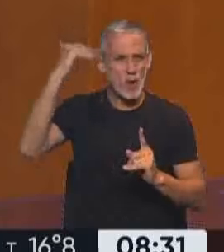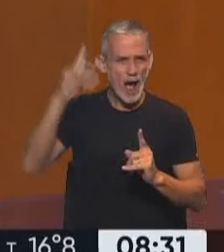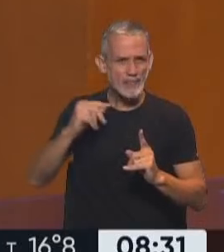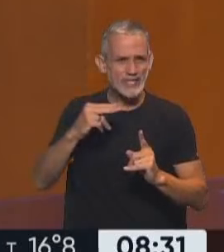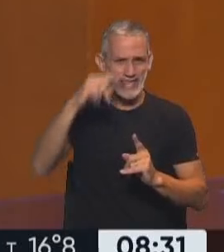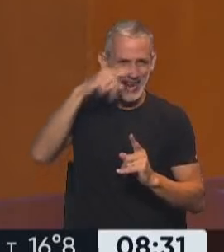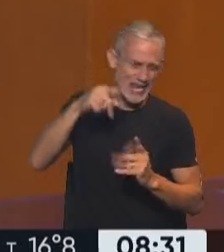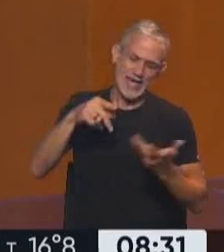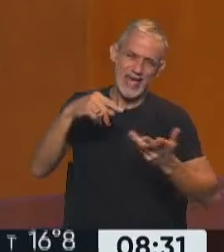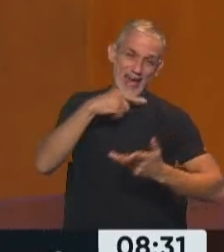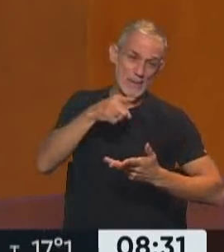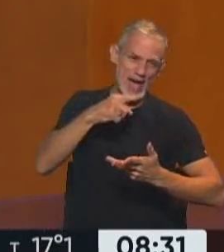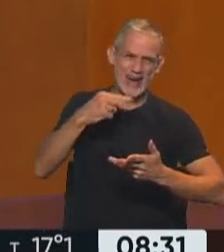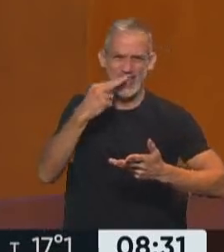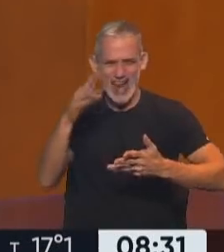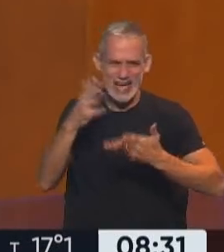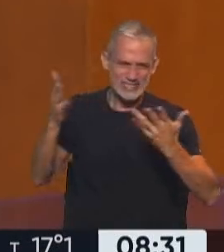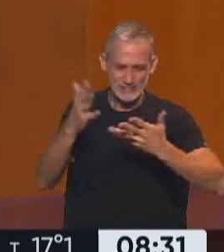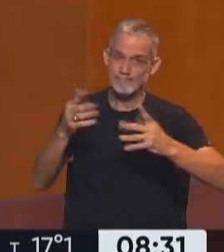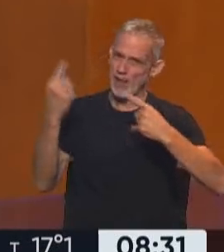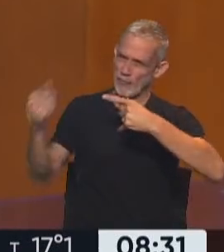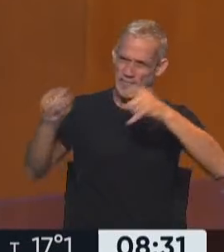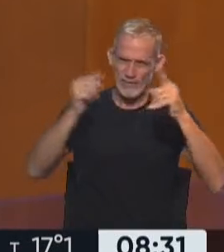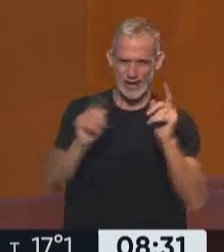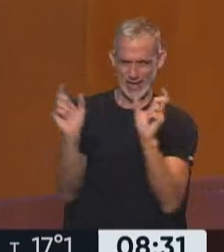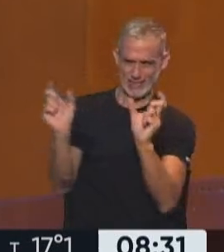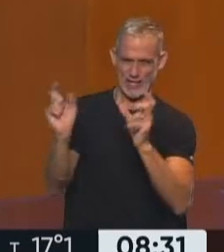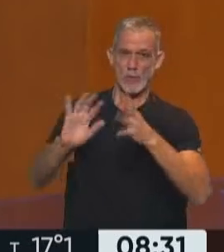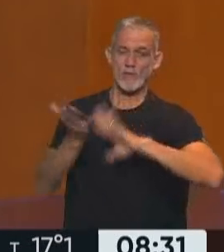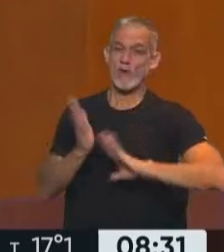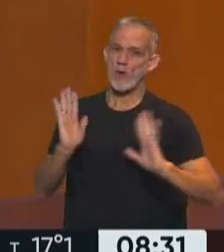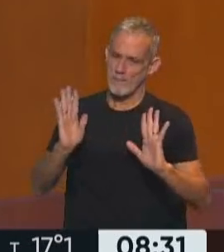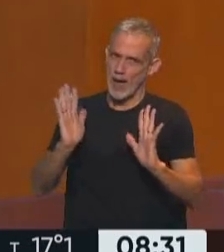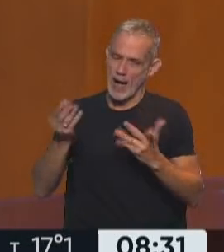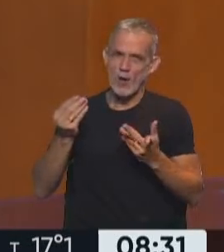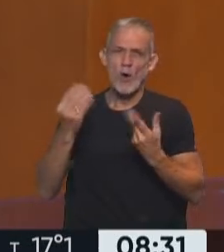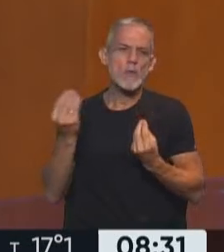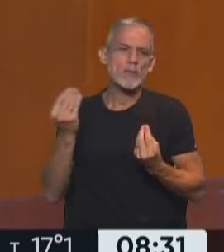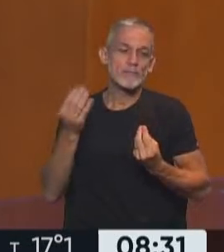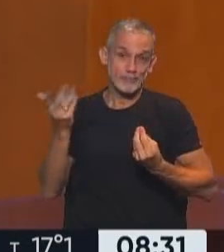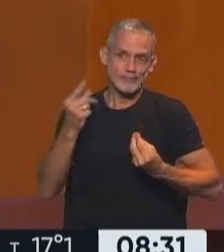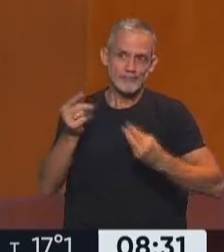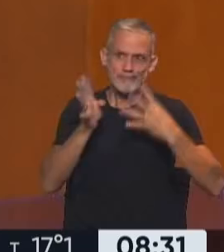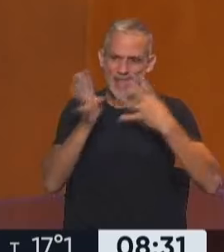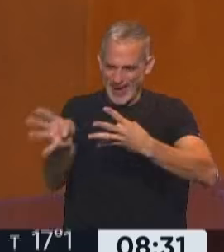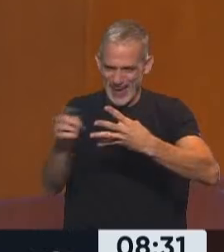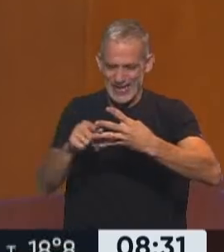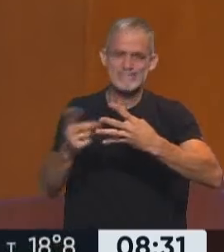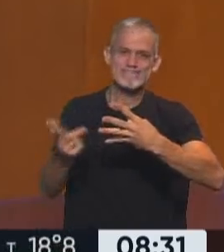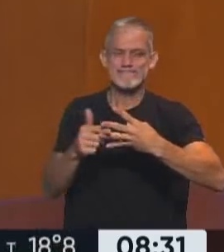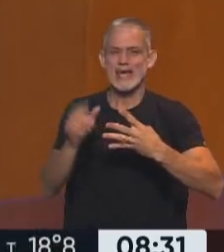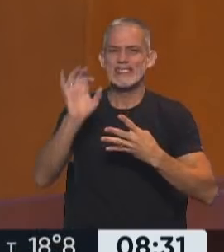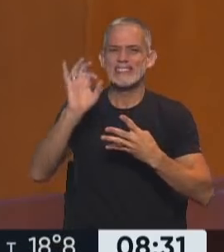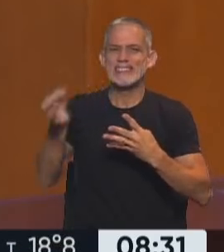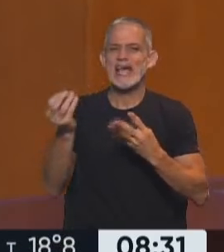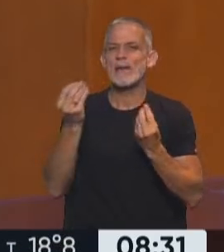bueno, hay que ver diferentes posiciones respecto de lo que está pasando, porque en todo lo que tiene que ver con la guerra, por ahí se sabe mejor